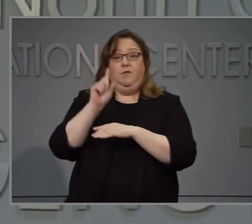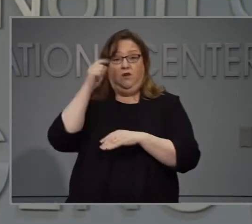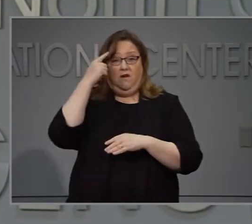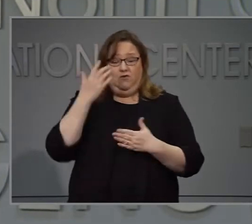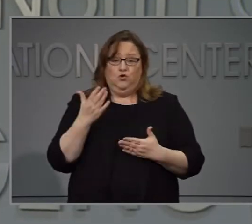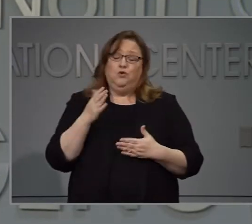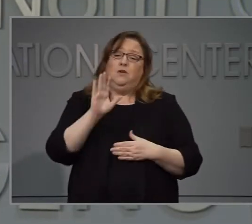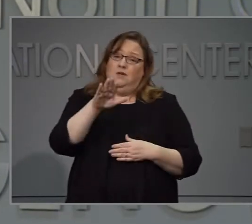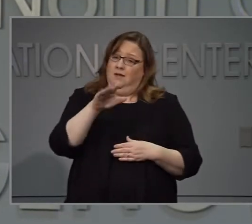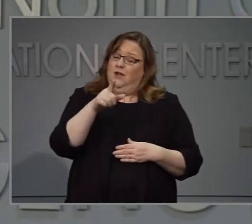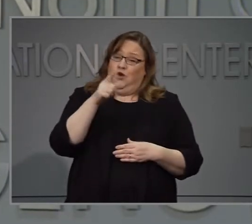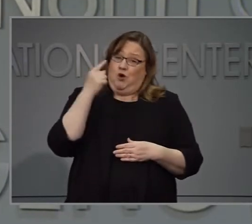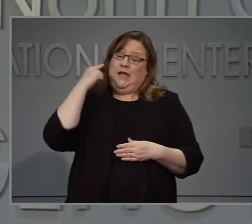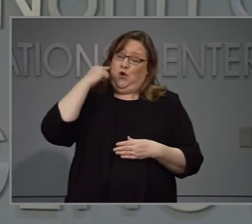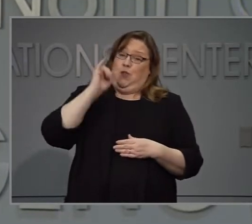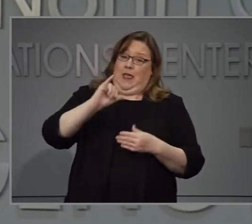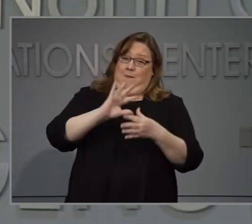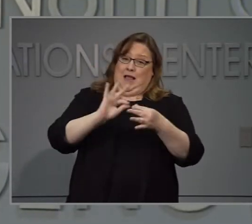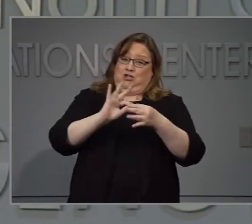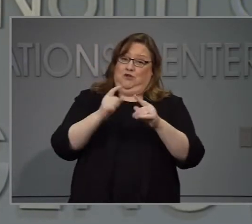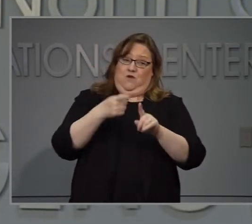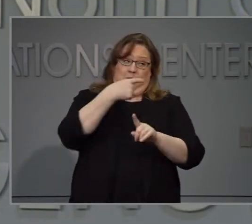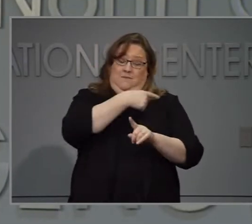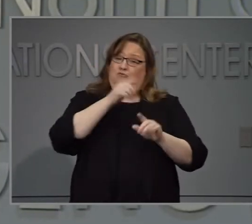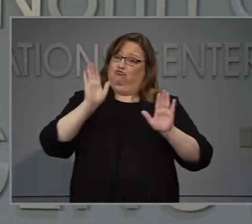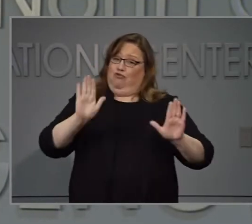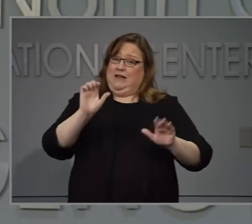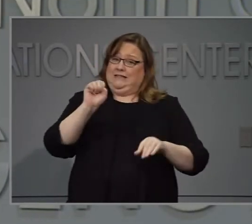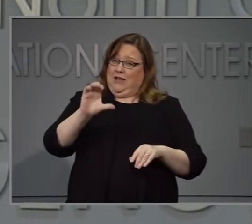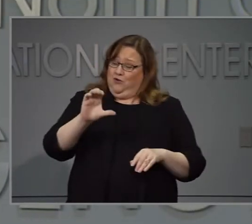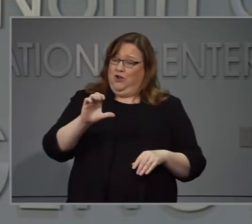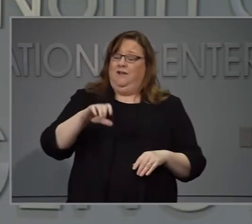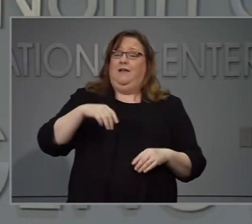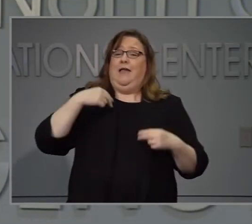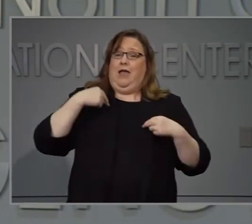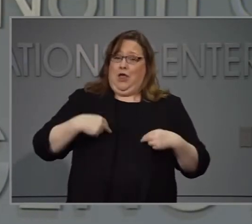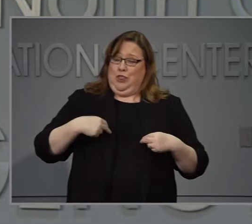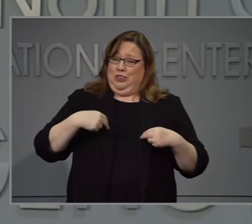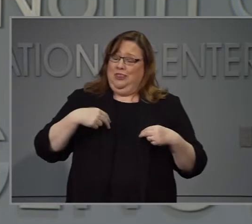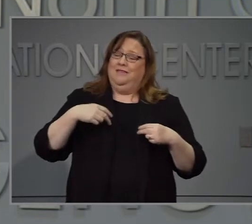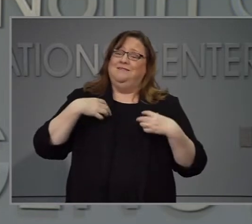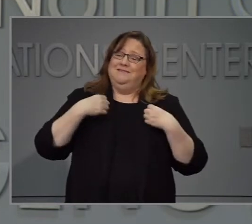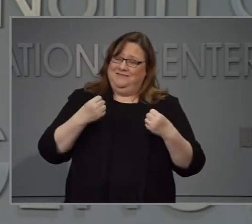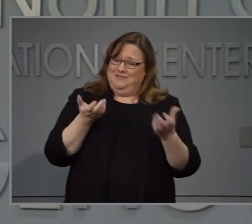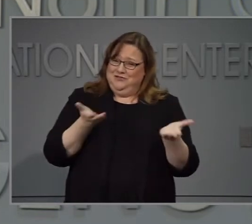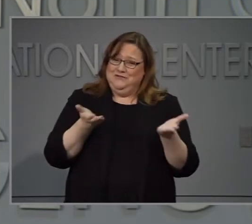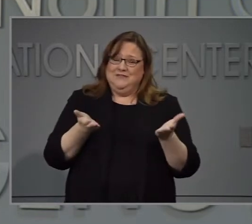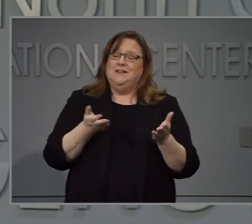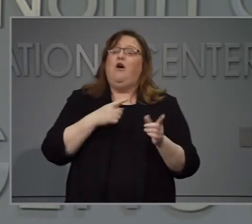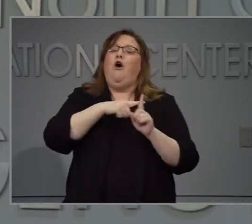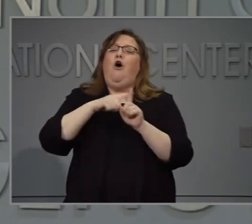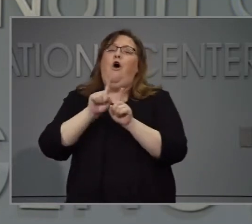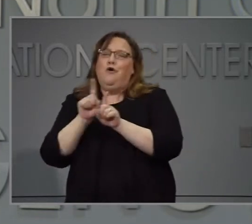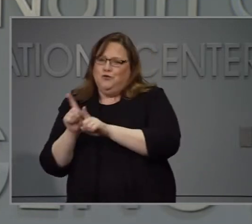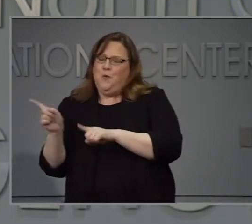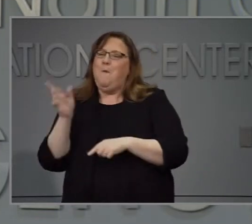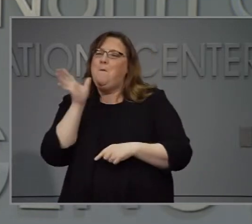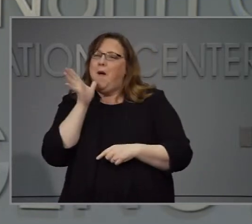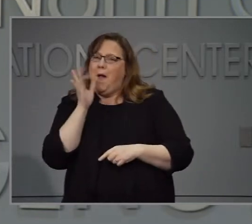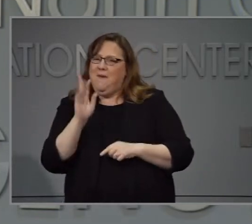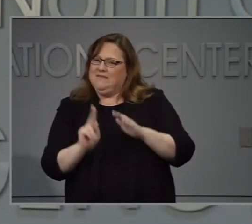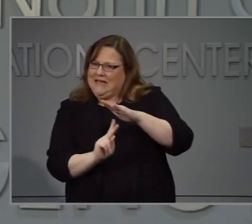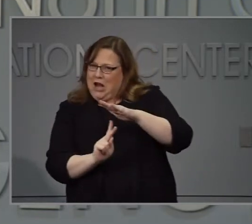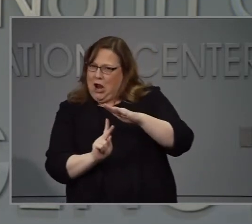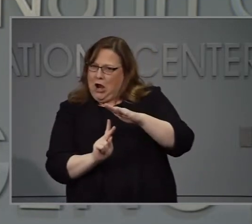y están escuchando esto no tan sólo de una excelente secretaria del departamento de salud y servicios humanos sino también como una madre